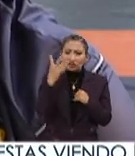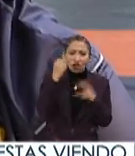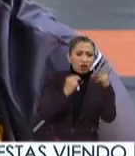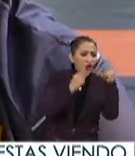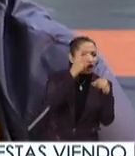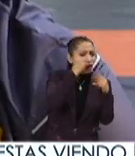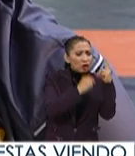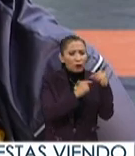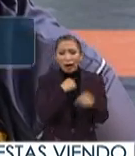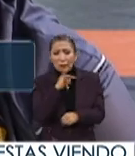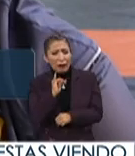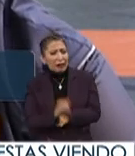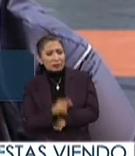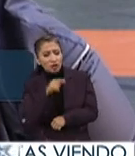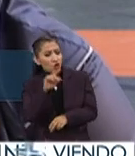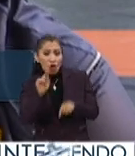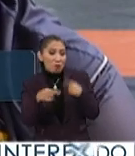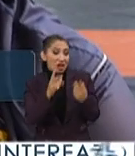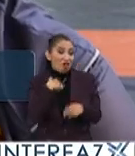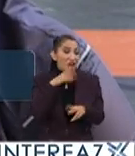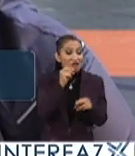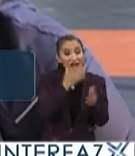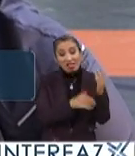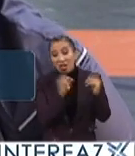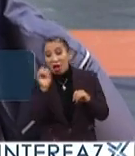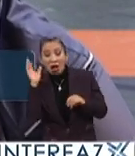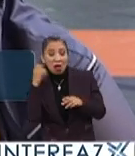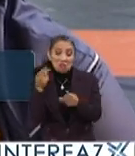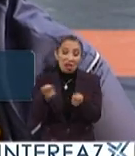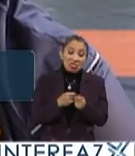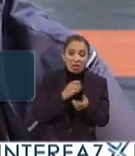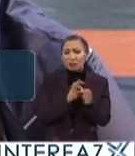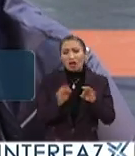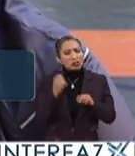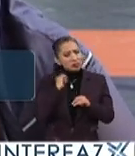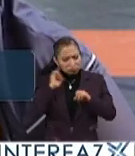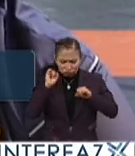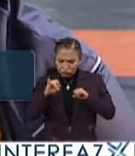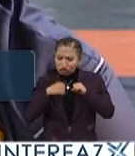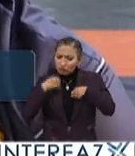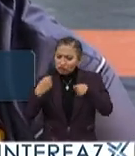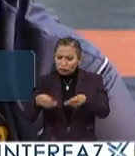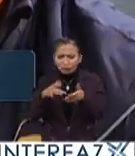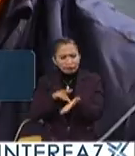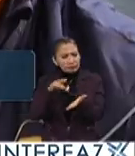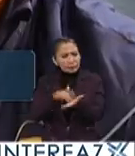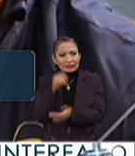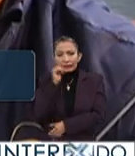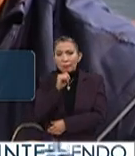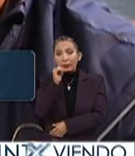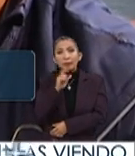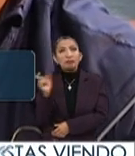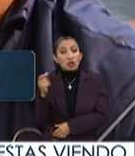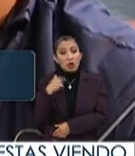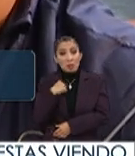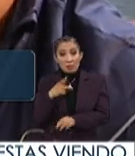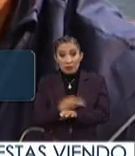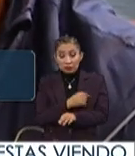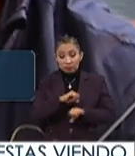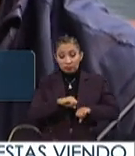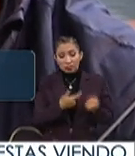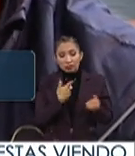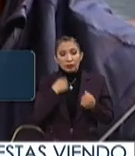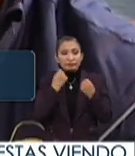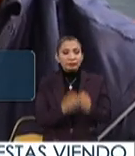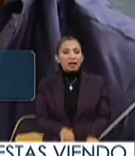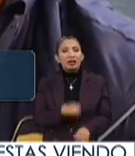un maestro que me dijera, no puedes ir, o no puedes faltar, o me tienes que entregar esto. No, todos me dieron las facilidades. Cuando pasa lo de la lesión, yo pierdo